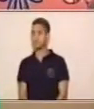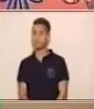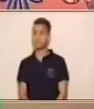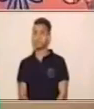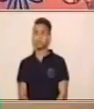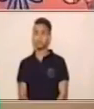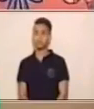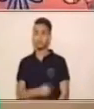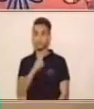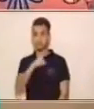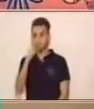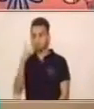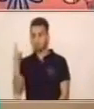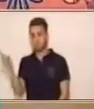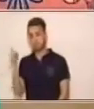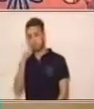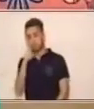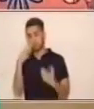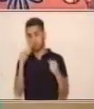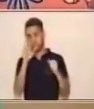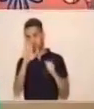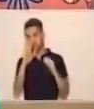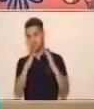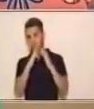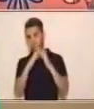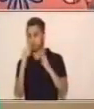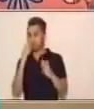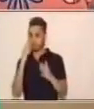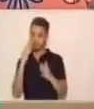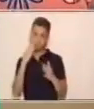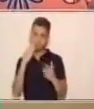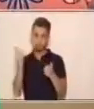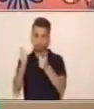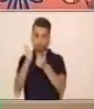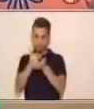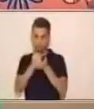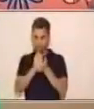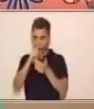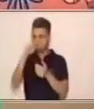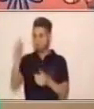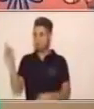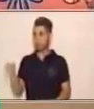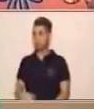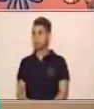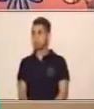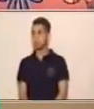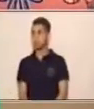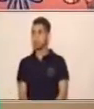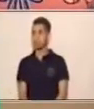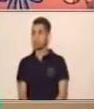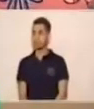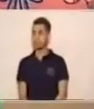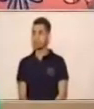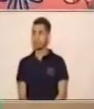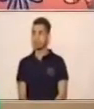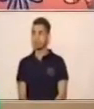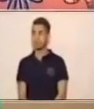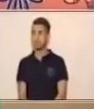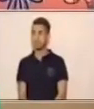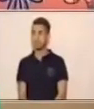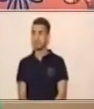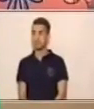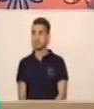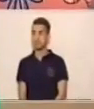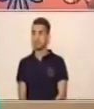las harás tú en casa con ayuda de un adulto. ¿De acuerdo? Muy bien. Dices, si Conejo